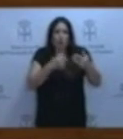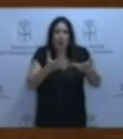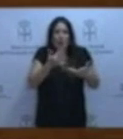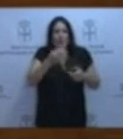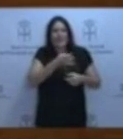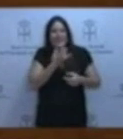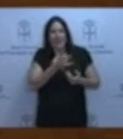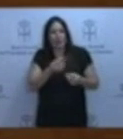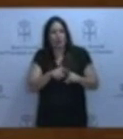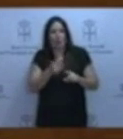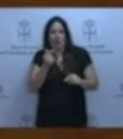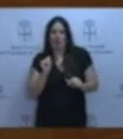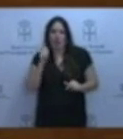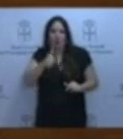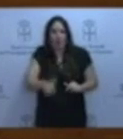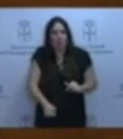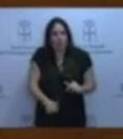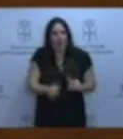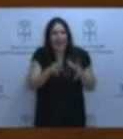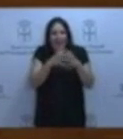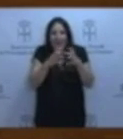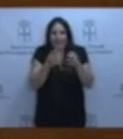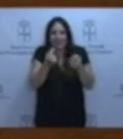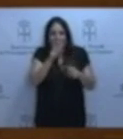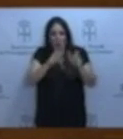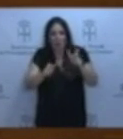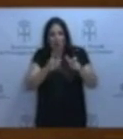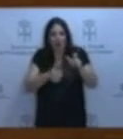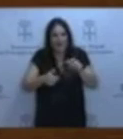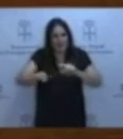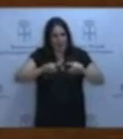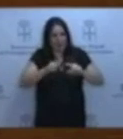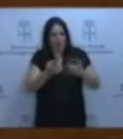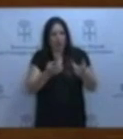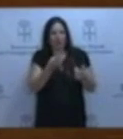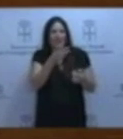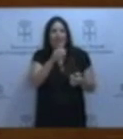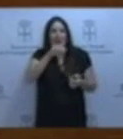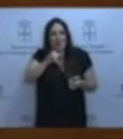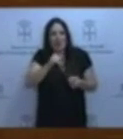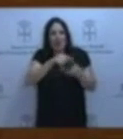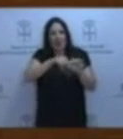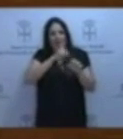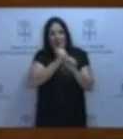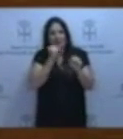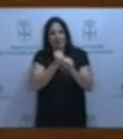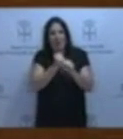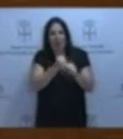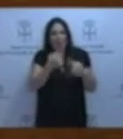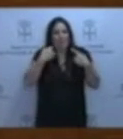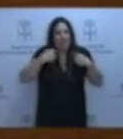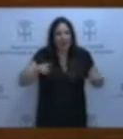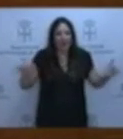cuencas desaparecía conforme aumentaban las ansias de dinero de sus dirigentes. Más de 30.000 puestos de trabajo perdidos en las últimas décadas, por culpa